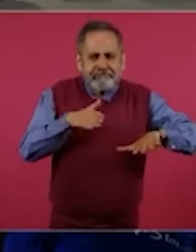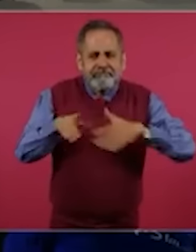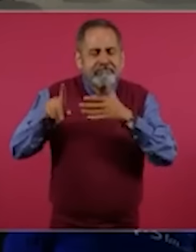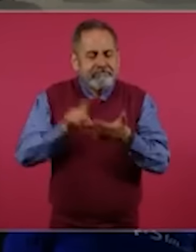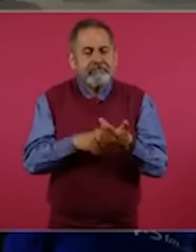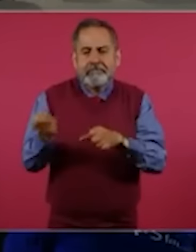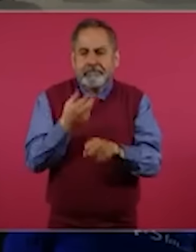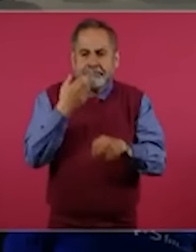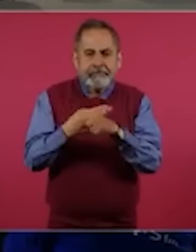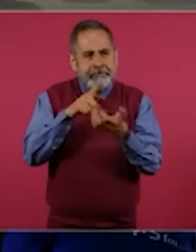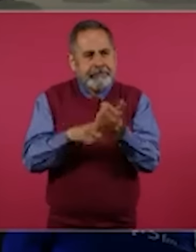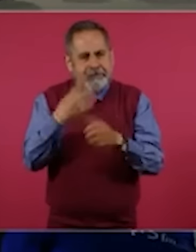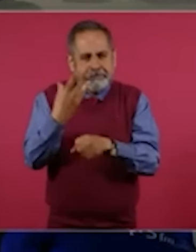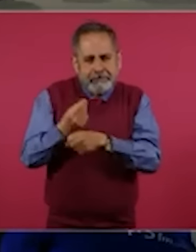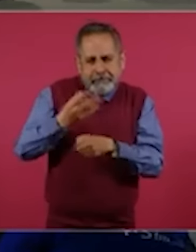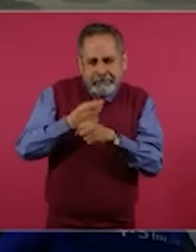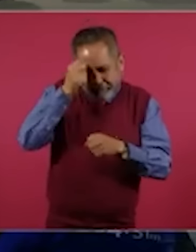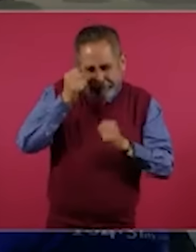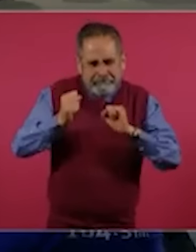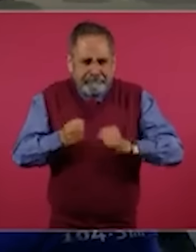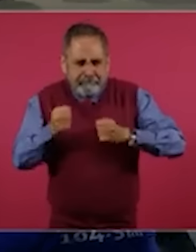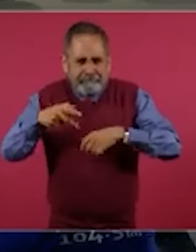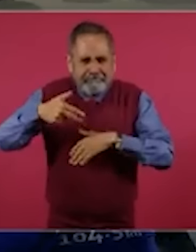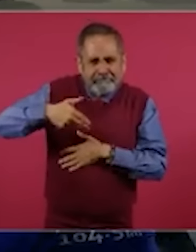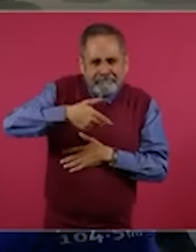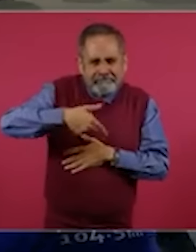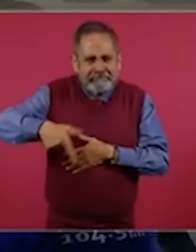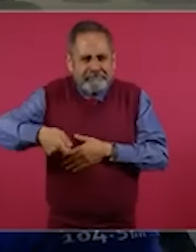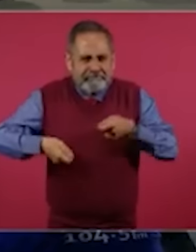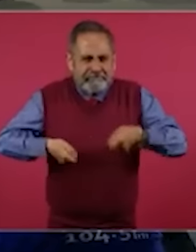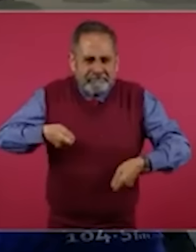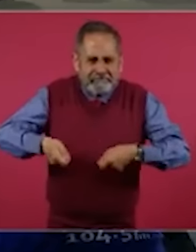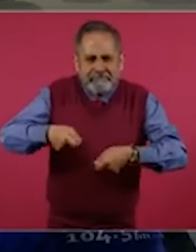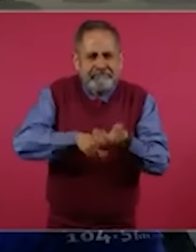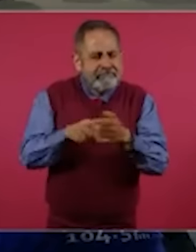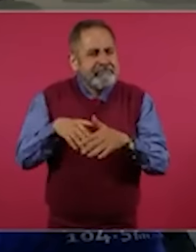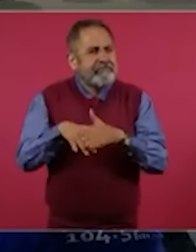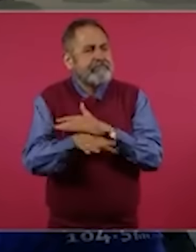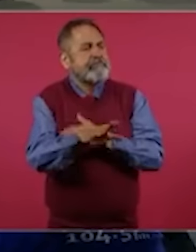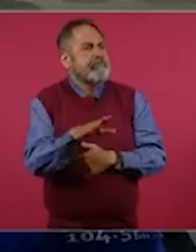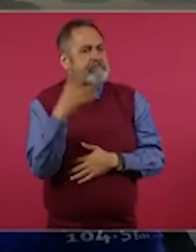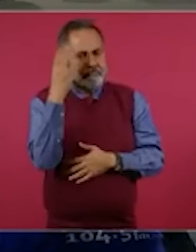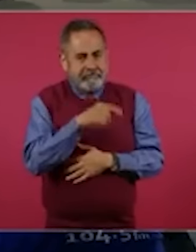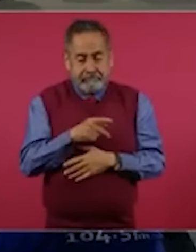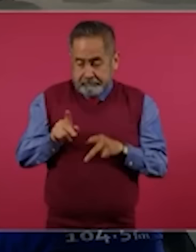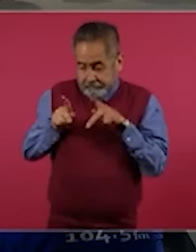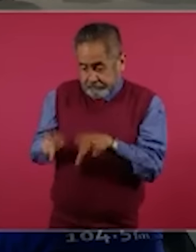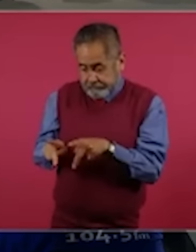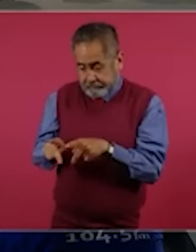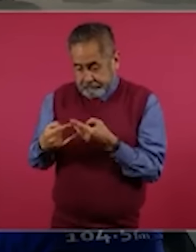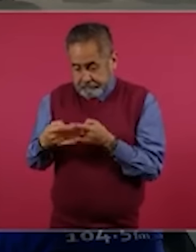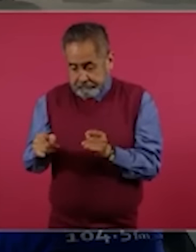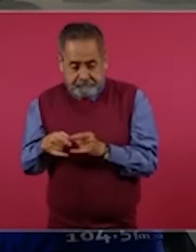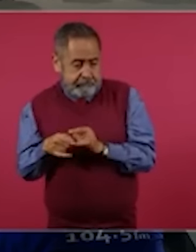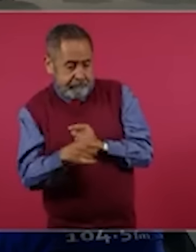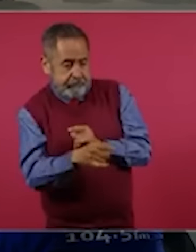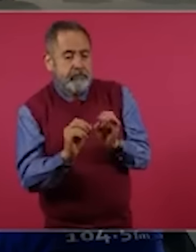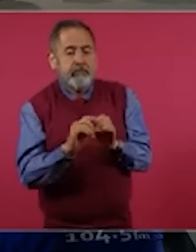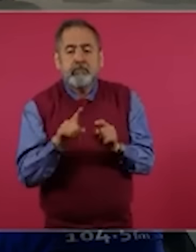de la Ciudad de México, y se puede entrar desde el panteón o desde el parkour. Ustedes se